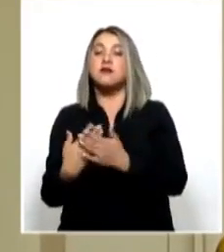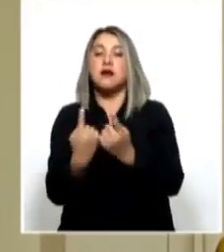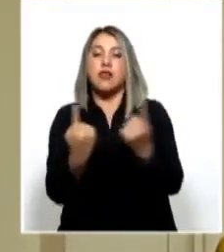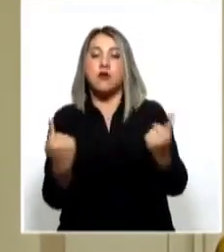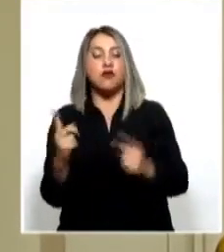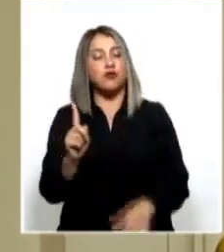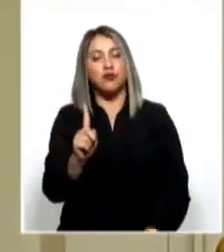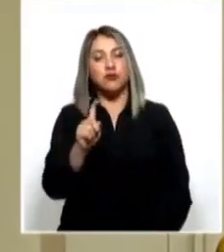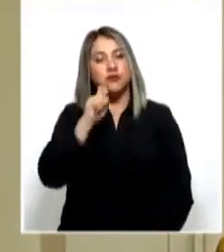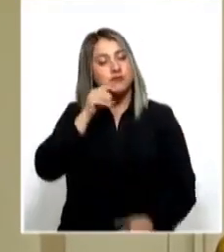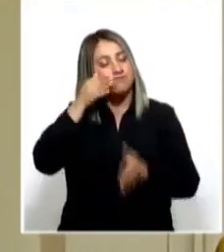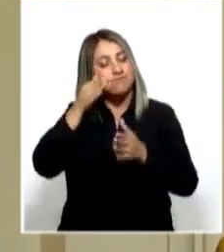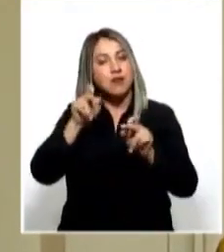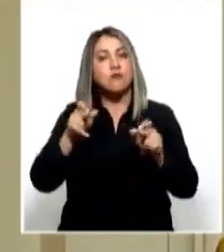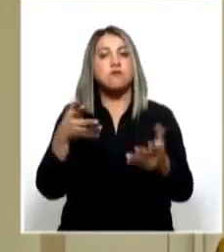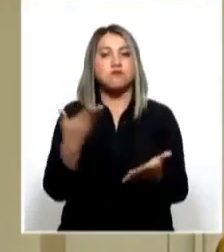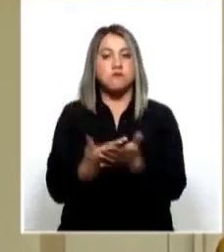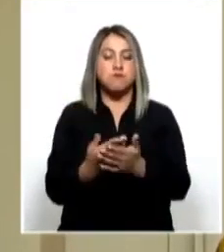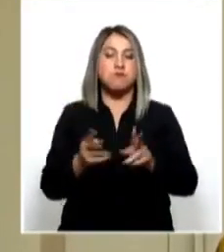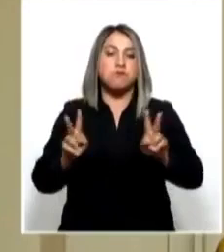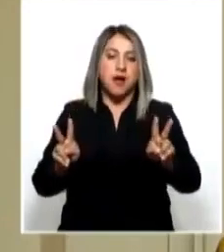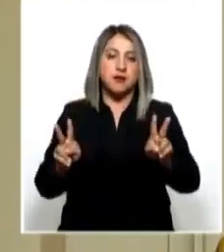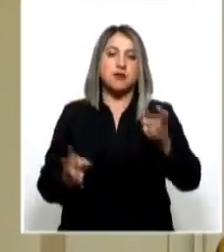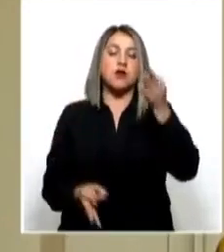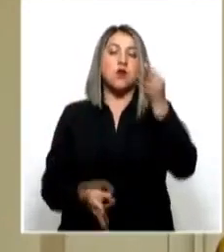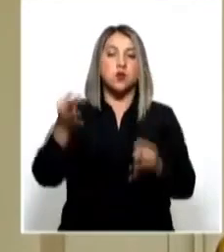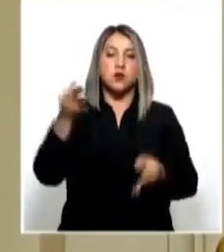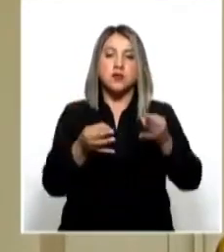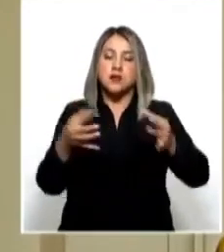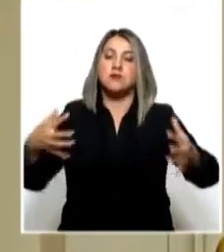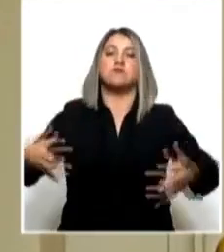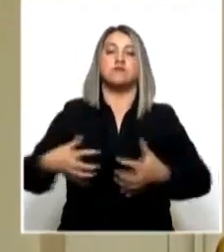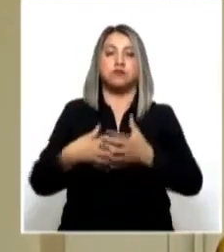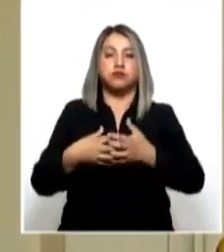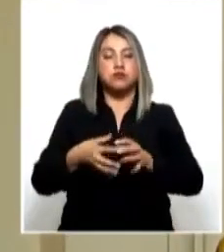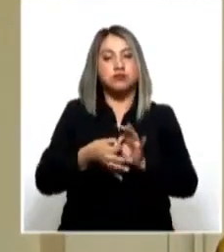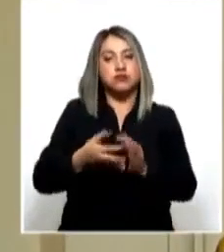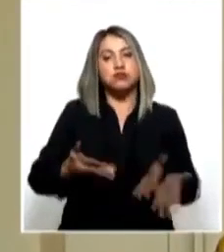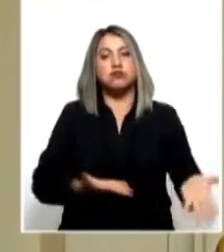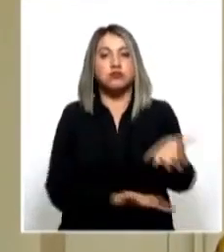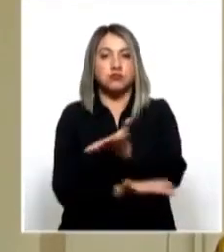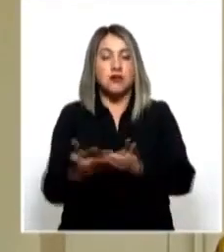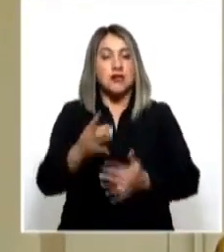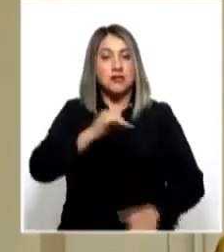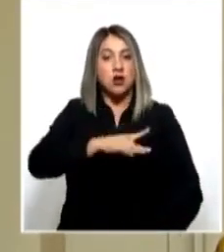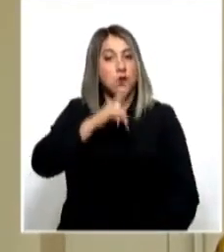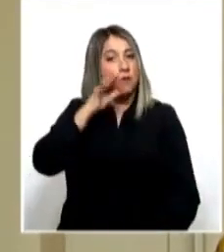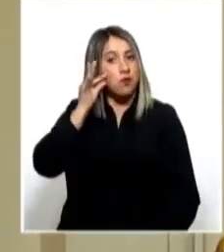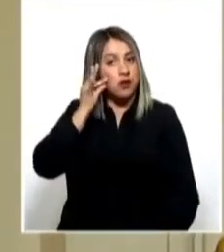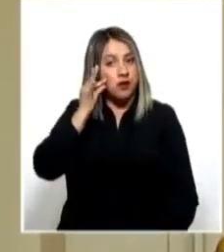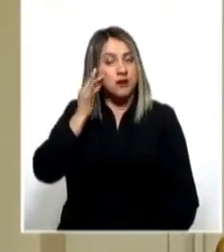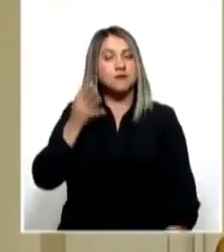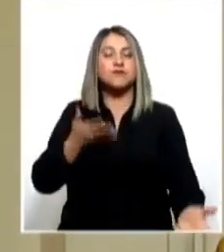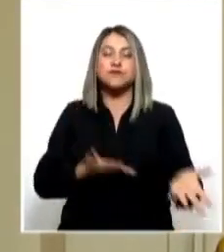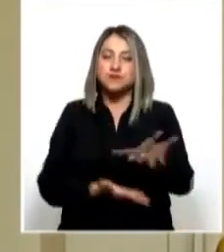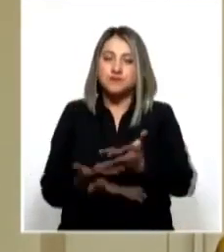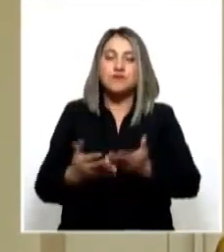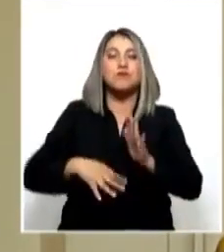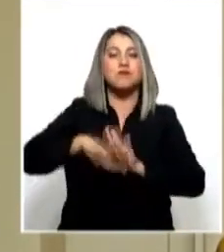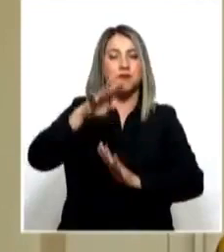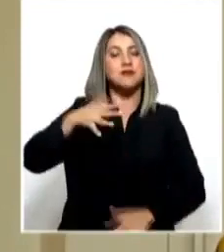paz, en la concordia, en la justicia, en la hermandad entre chilenos y chilenas, y por sobre